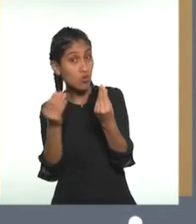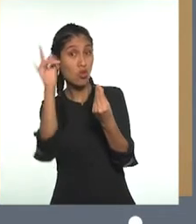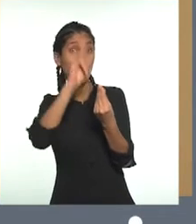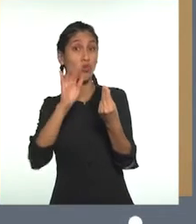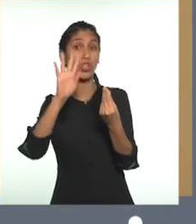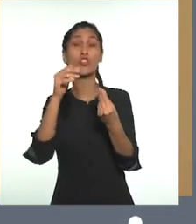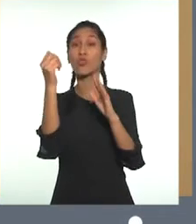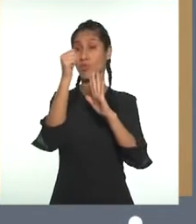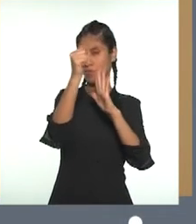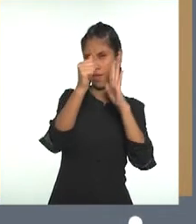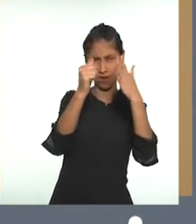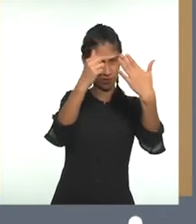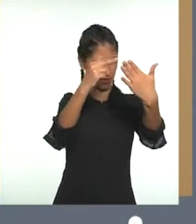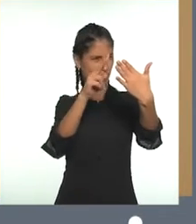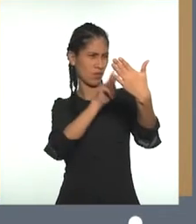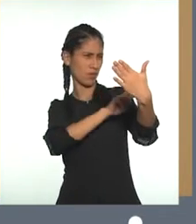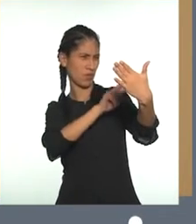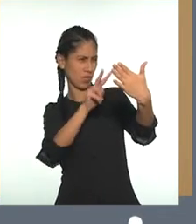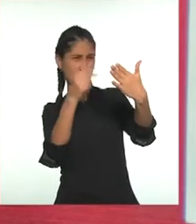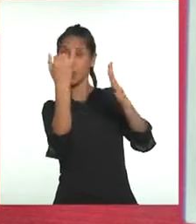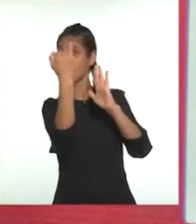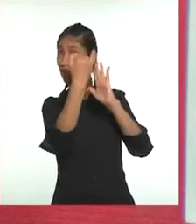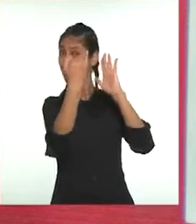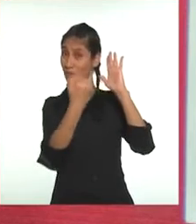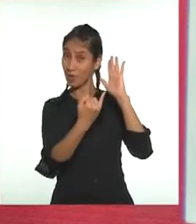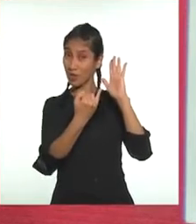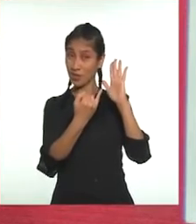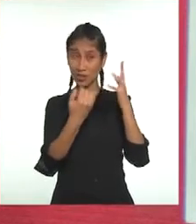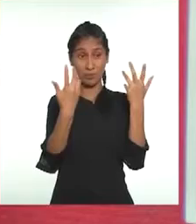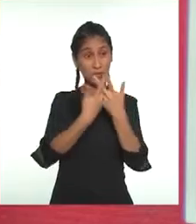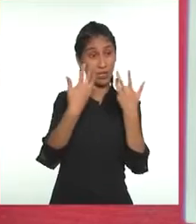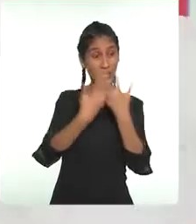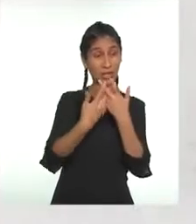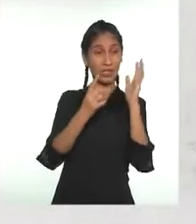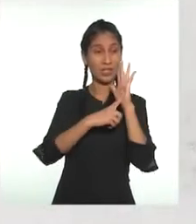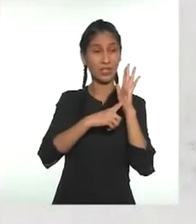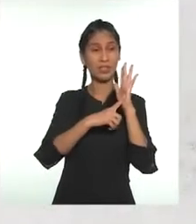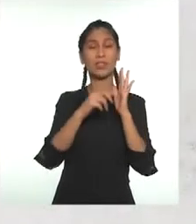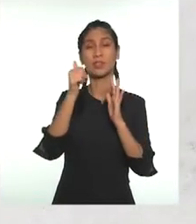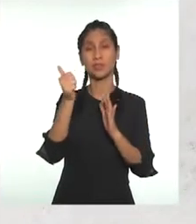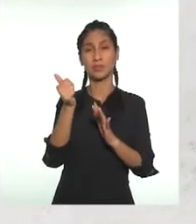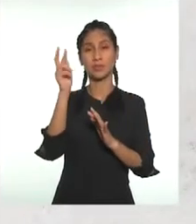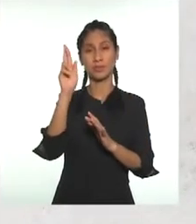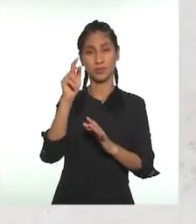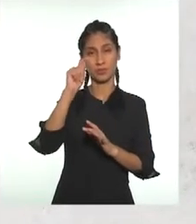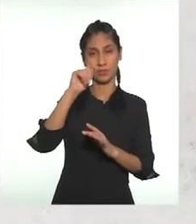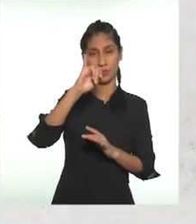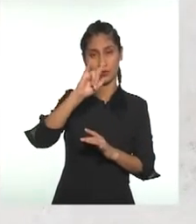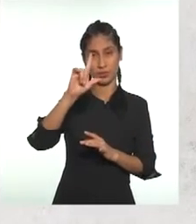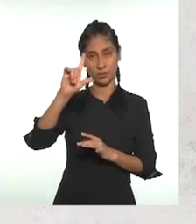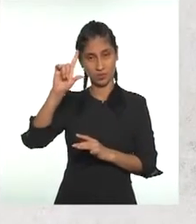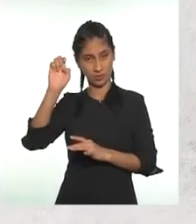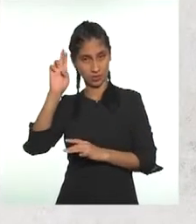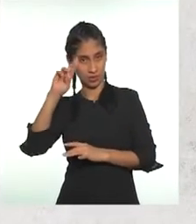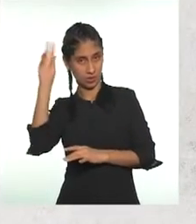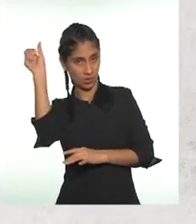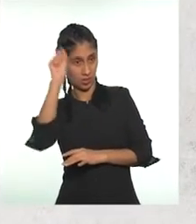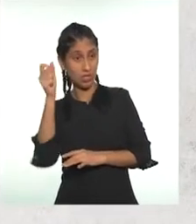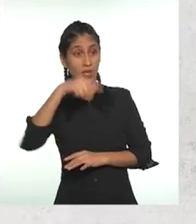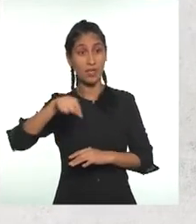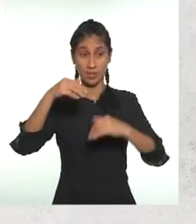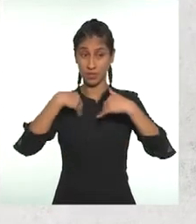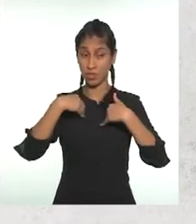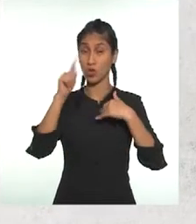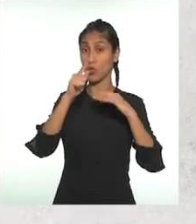contar historias y transmitir mensajes. ¿Como las arpilleras? Las arpilleras tienen una narrativa